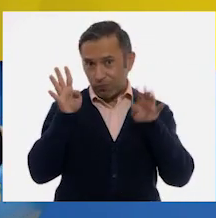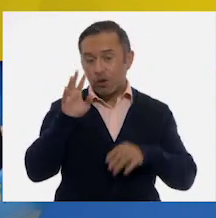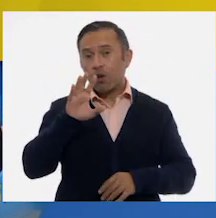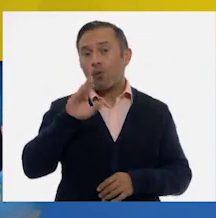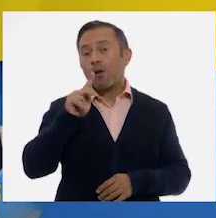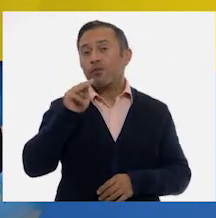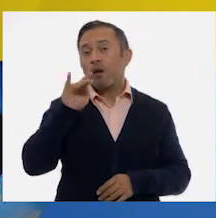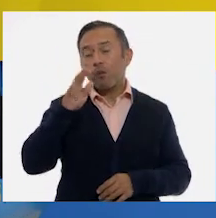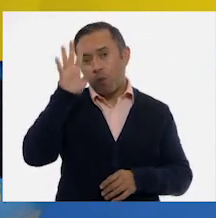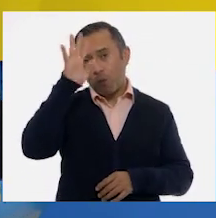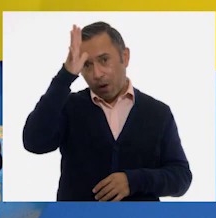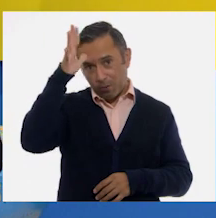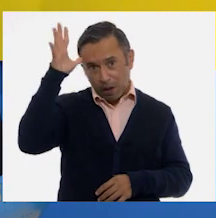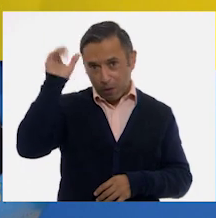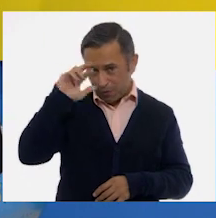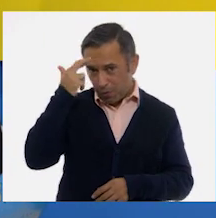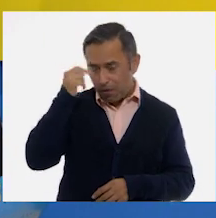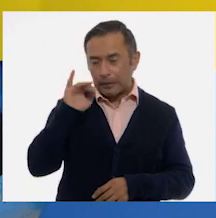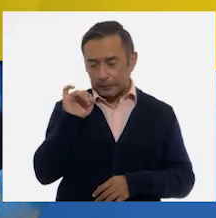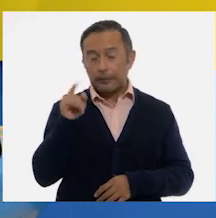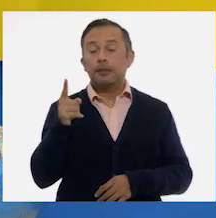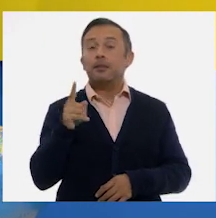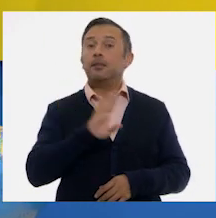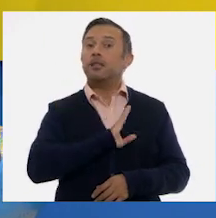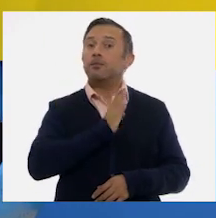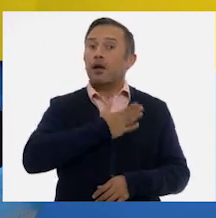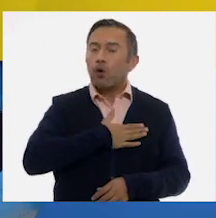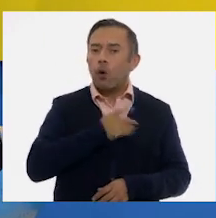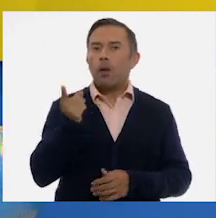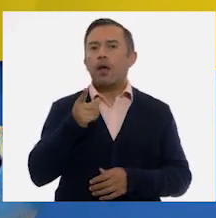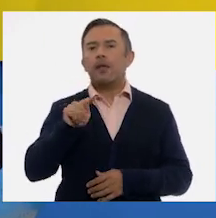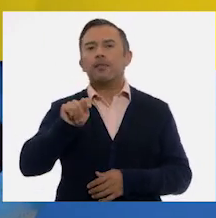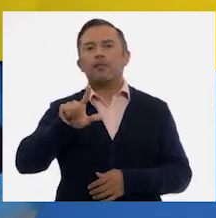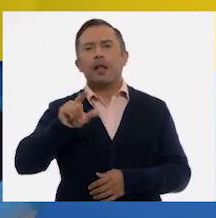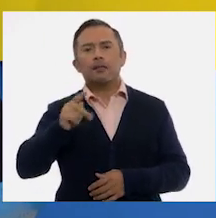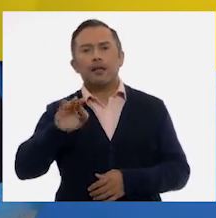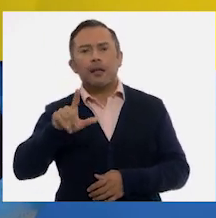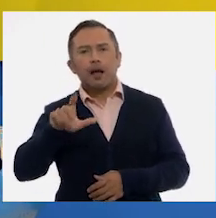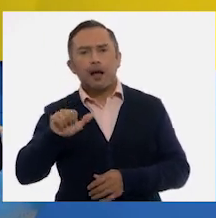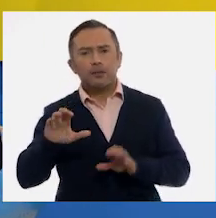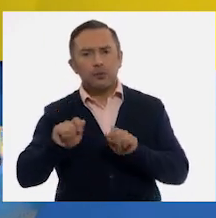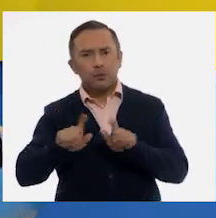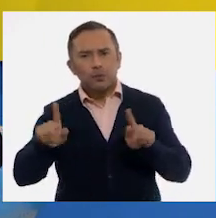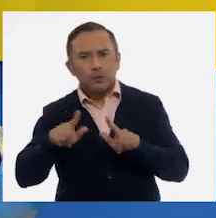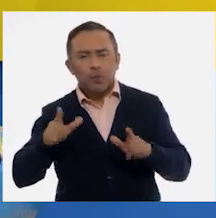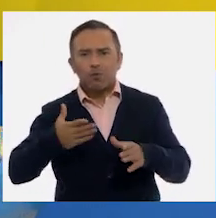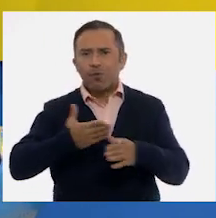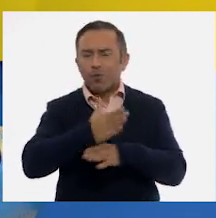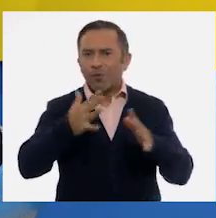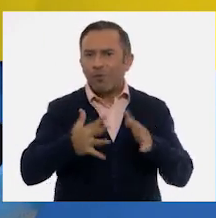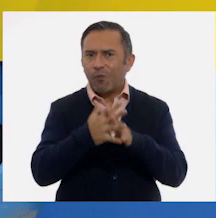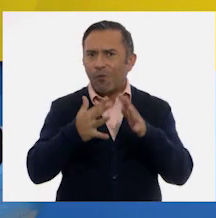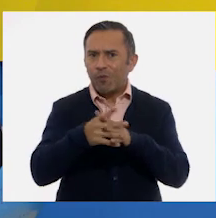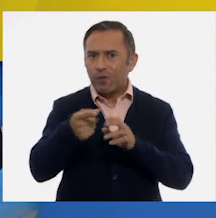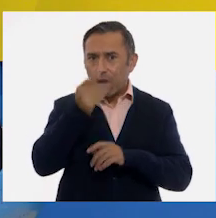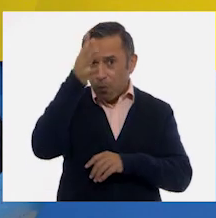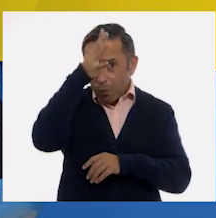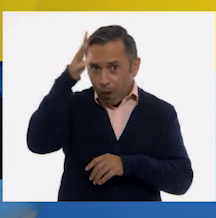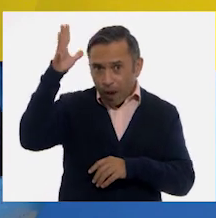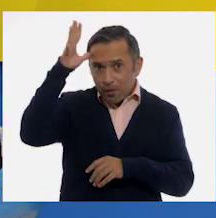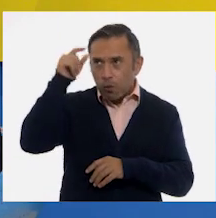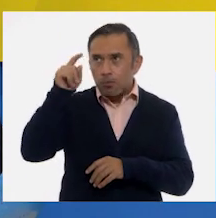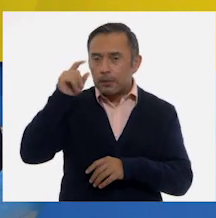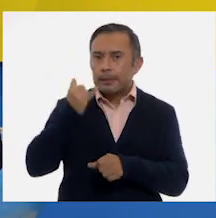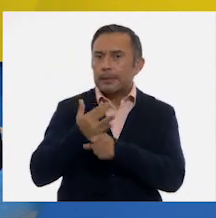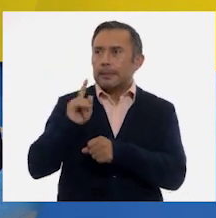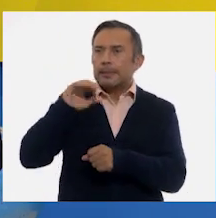españoles, tlaxcaltecas y sus otros aliados indígenas peleaban en Tlatelolco, Cuauhtémoc intentó escapar de la ciudad, pero fue capturado